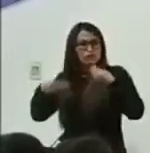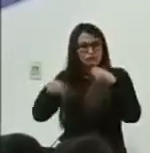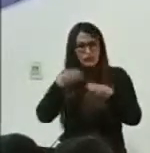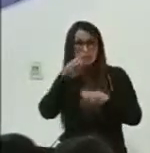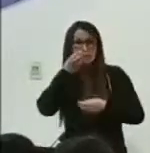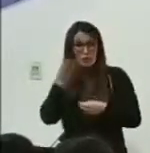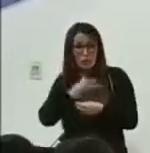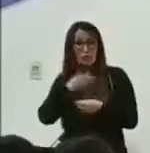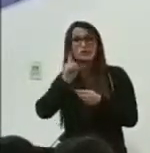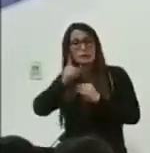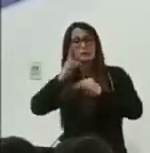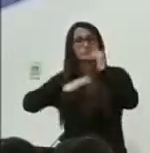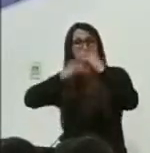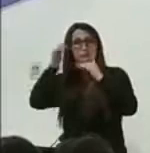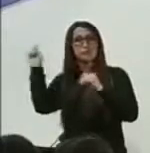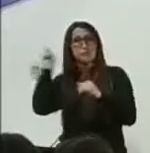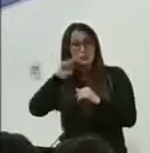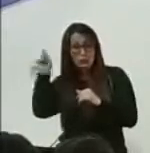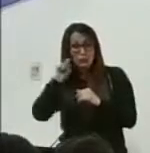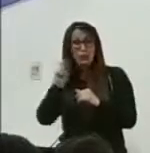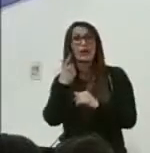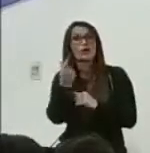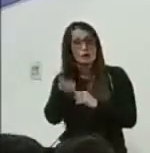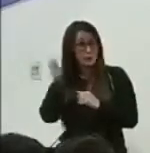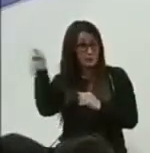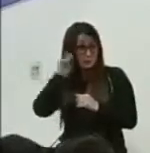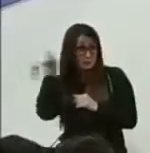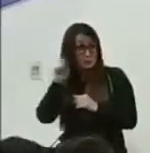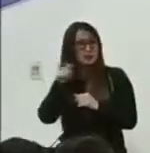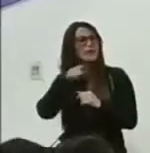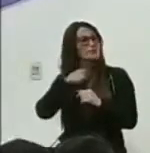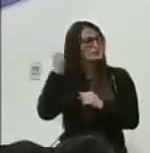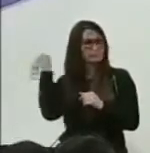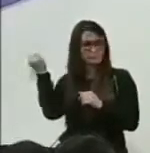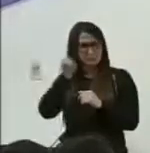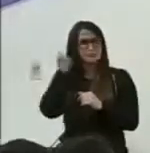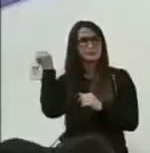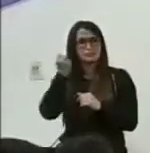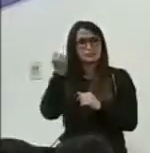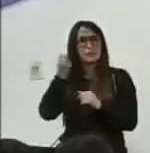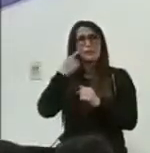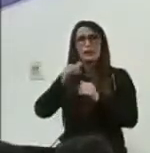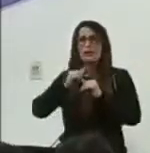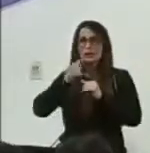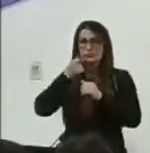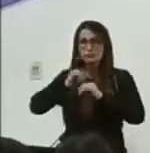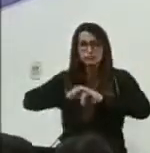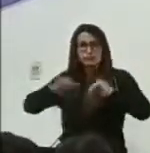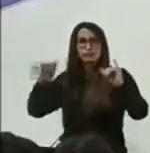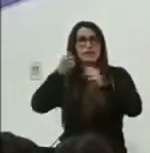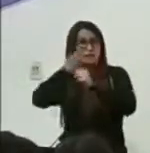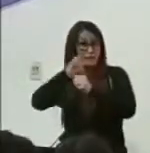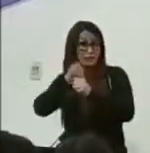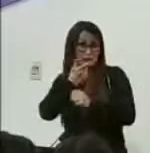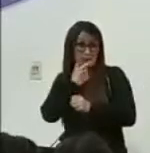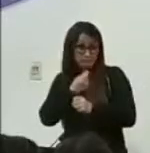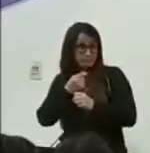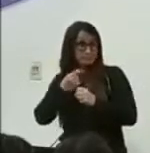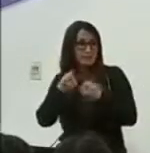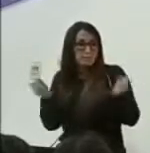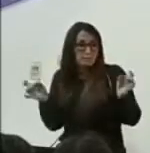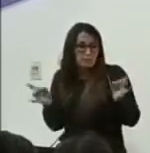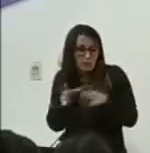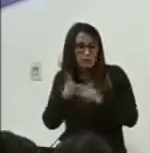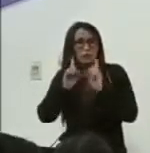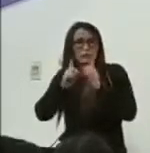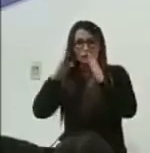yo creo que la obra pública y las compras públicas son un elemento muy importante para generar trabajo pronto, para que